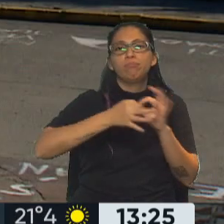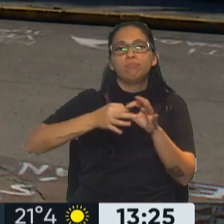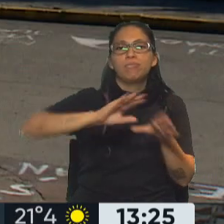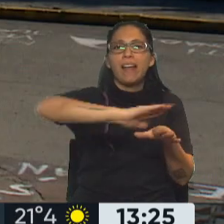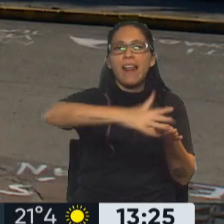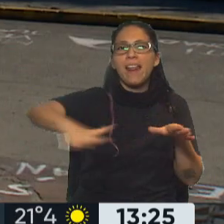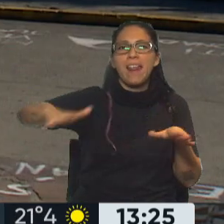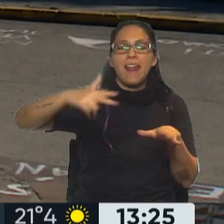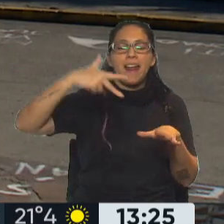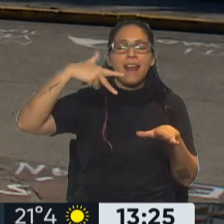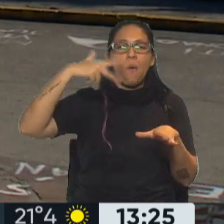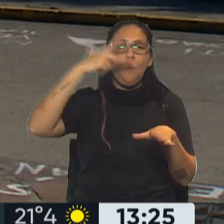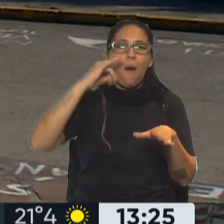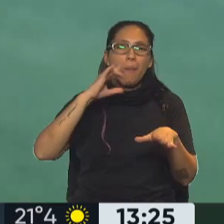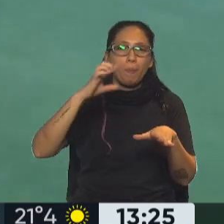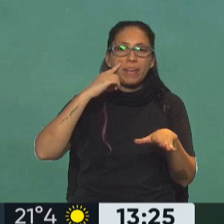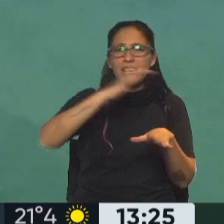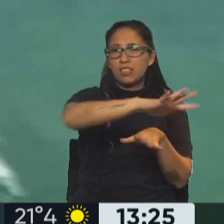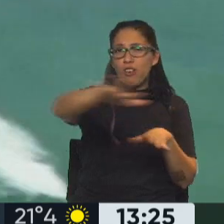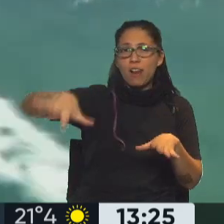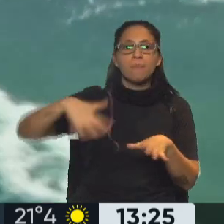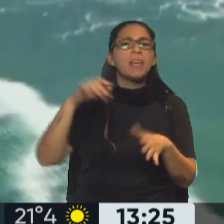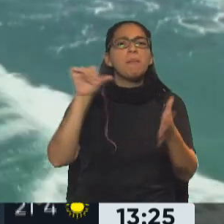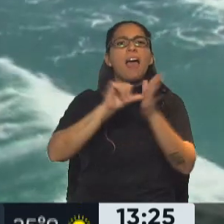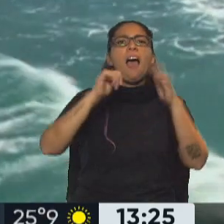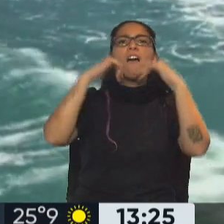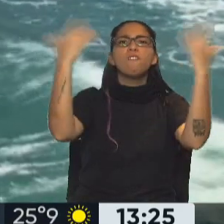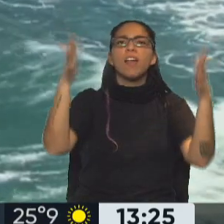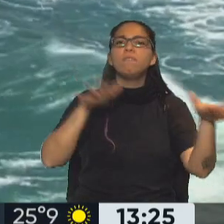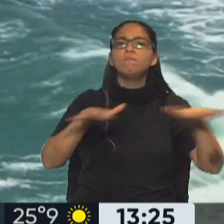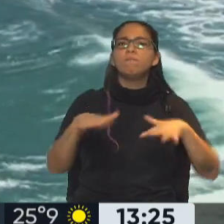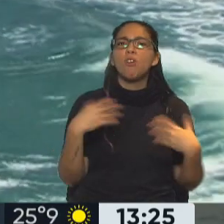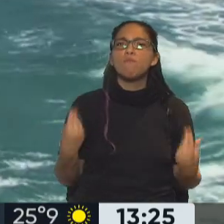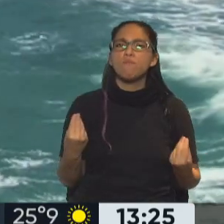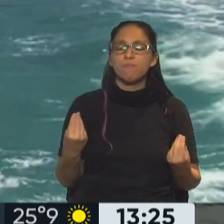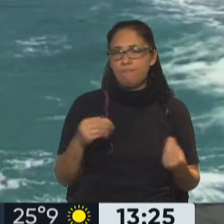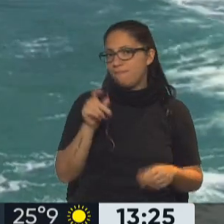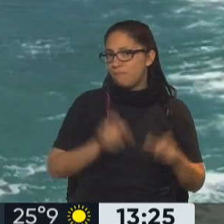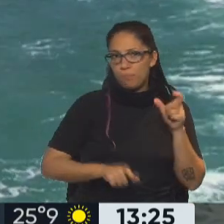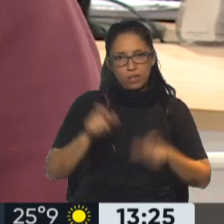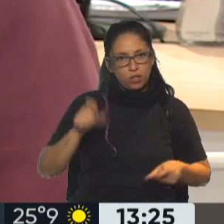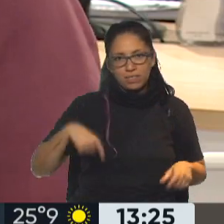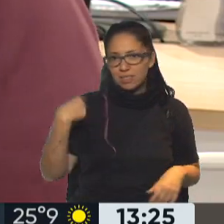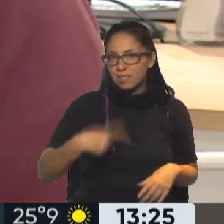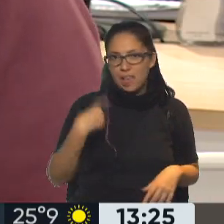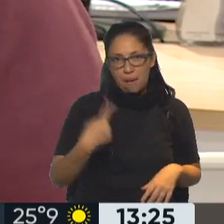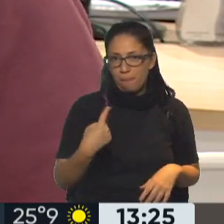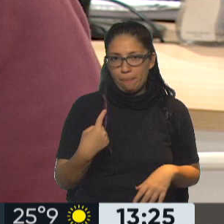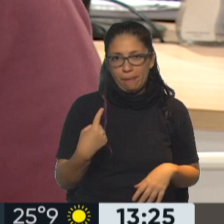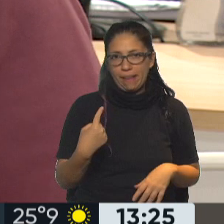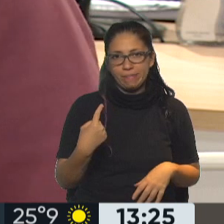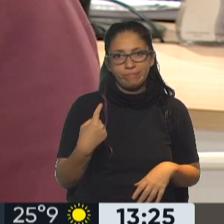nahuel huapi y sus alrededores a nivel internacional Cómo cómo está la situación y la verdad que la gente siempre siempre termina